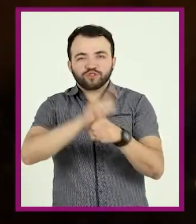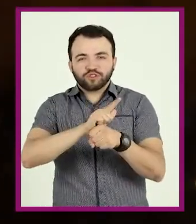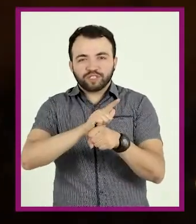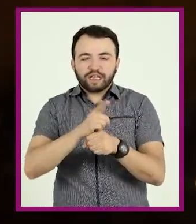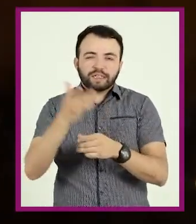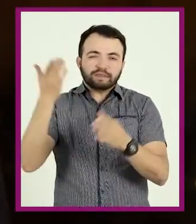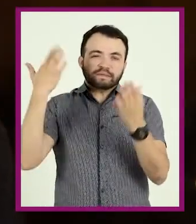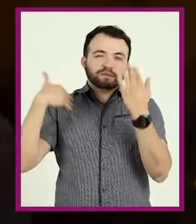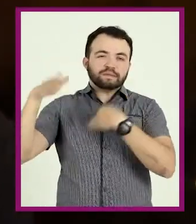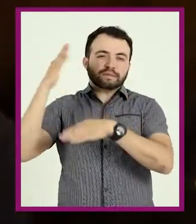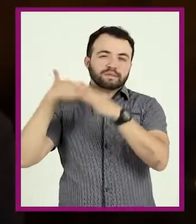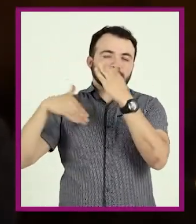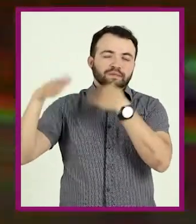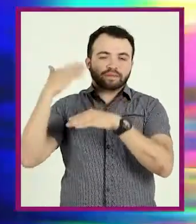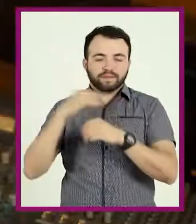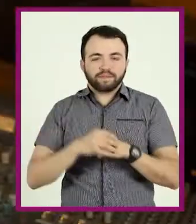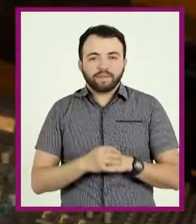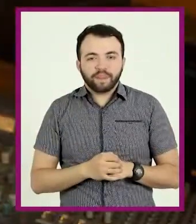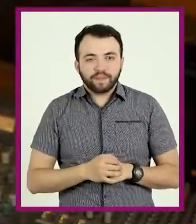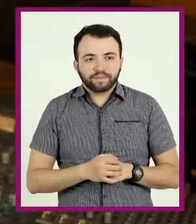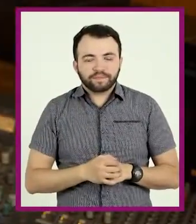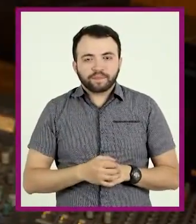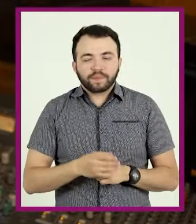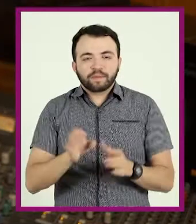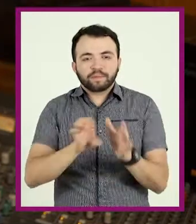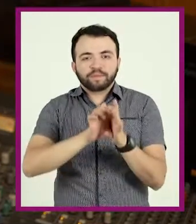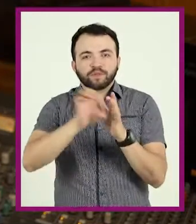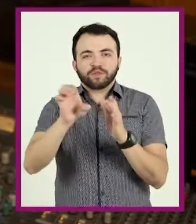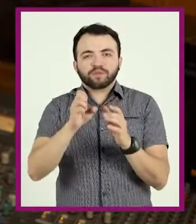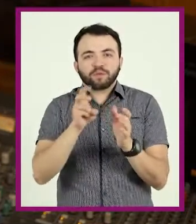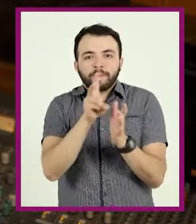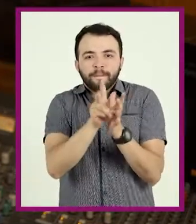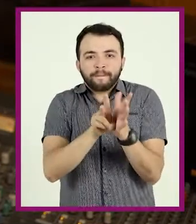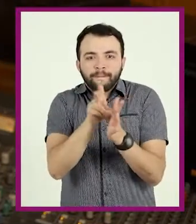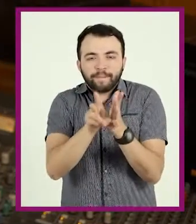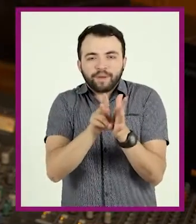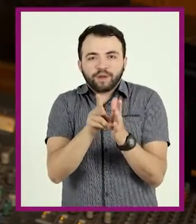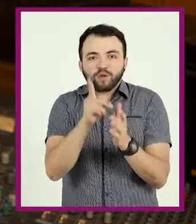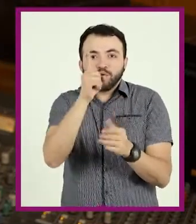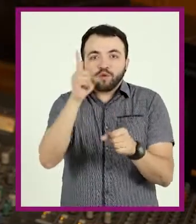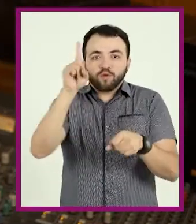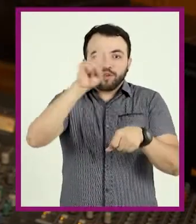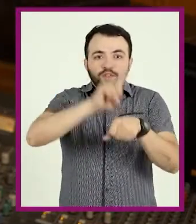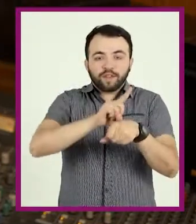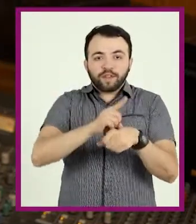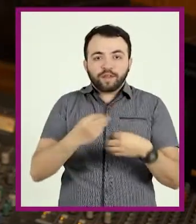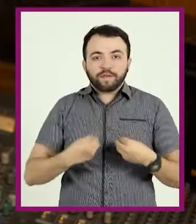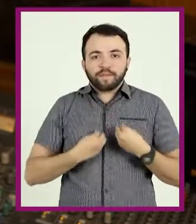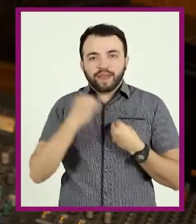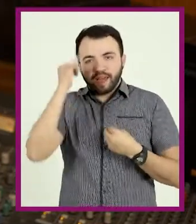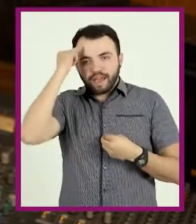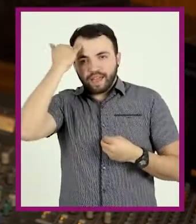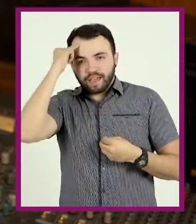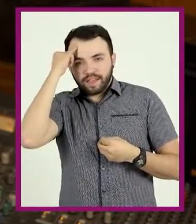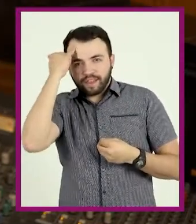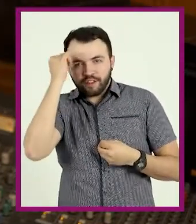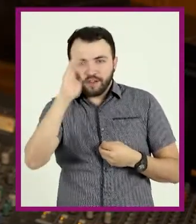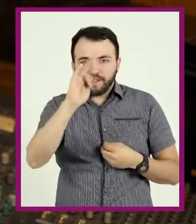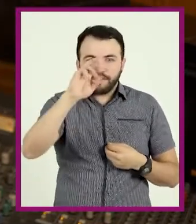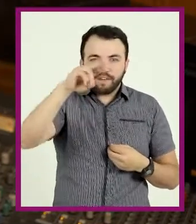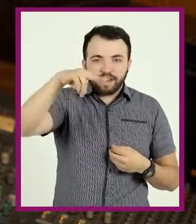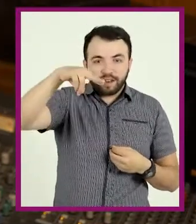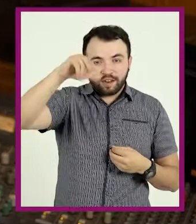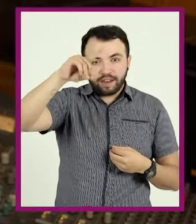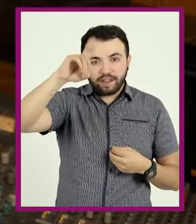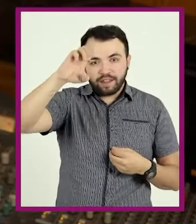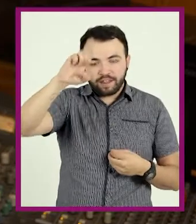de la época dorada de México. Por ejemplo, la película Un día de vida del Indio Fernández fue la más taquillera en la historia de la ex